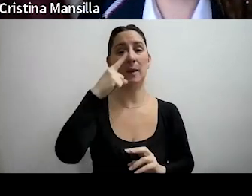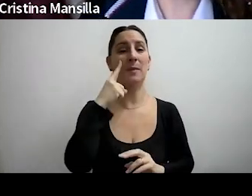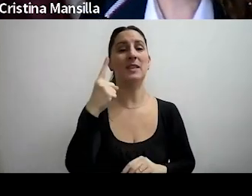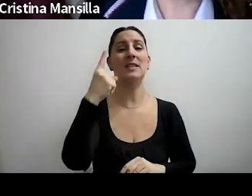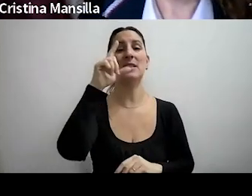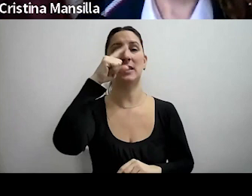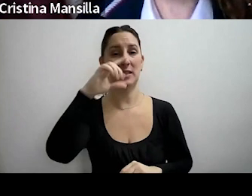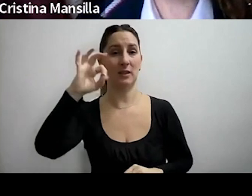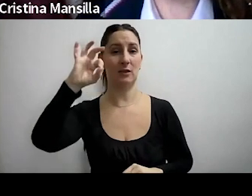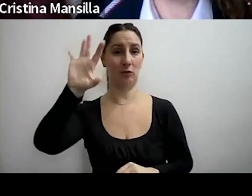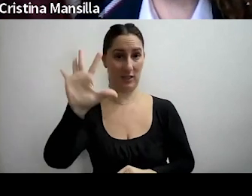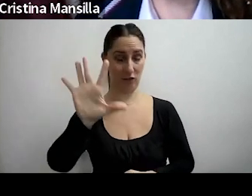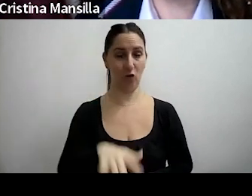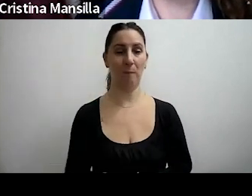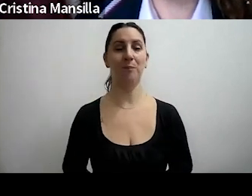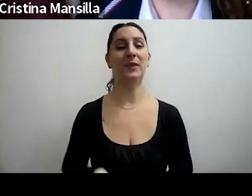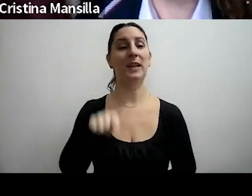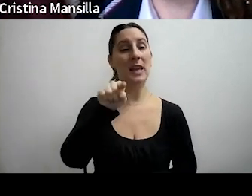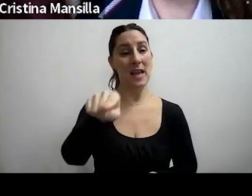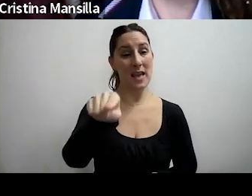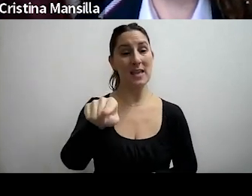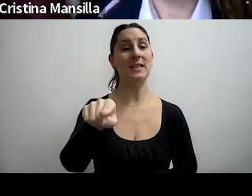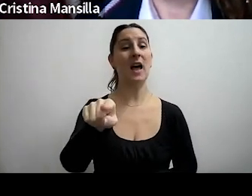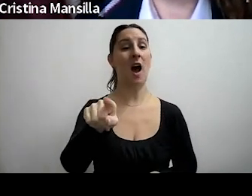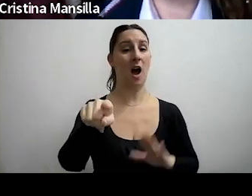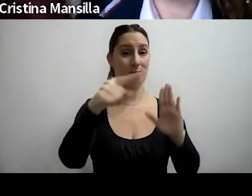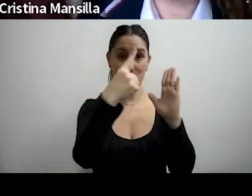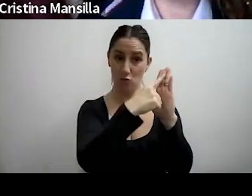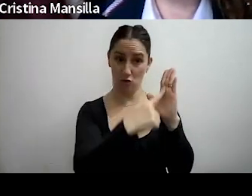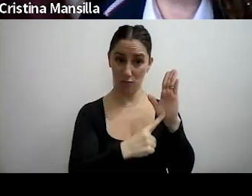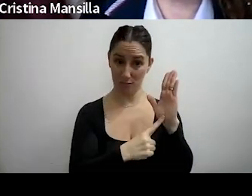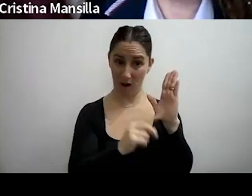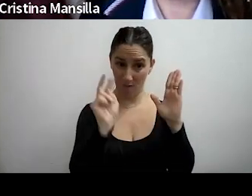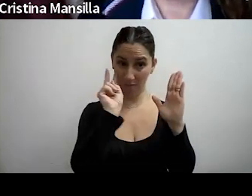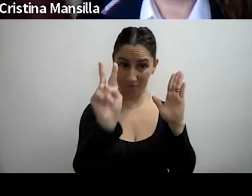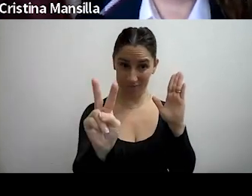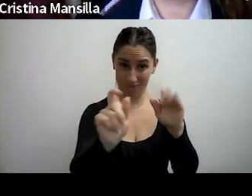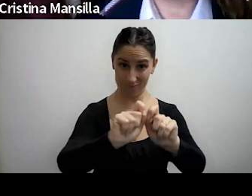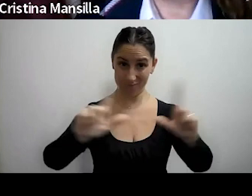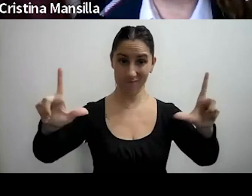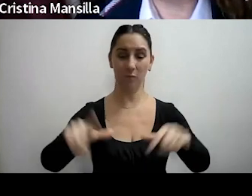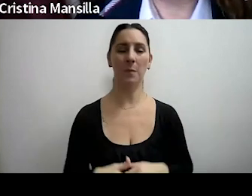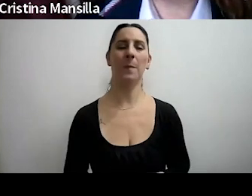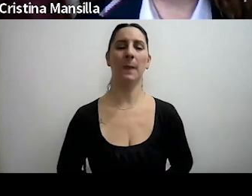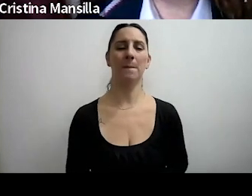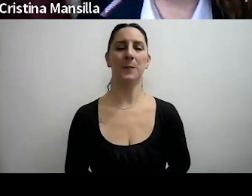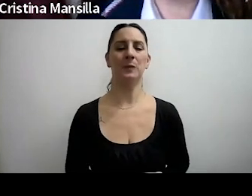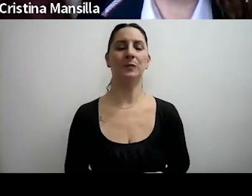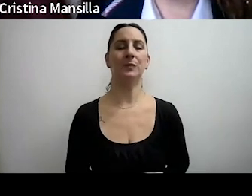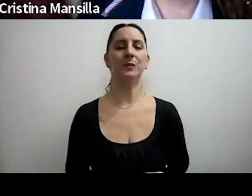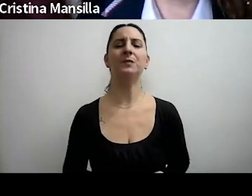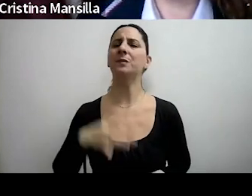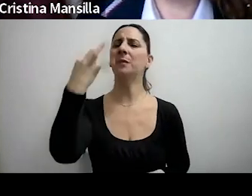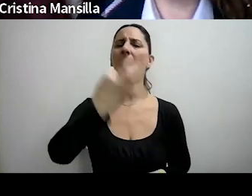27.705. Esta norma que ustedes están viendo en mi diapositiva está